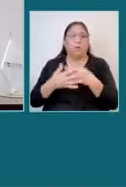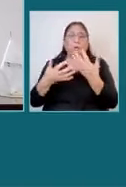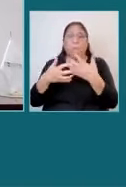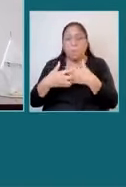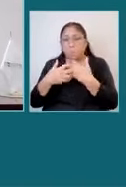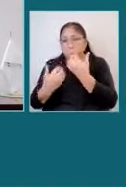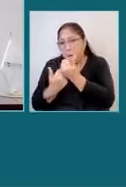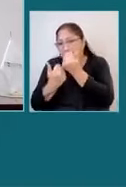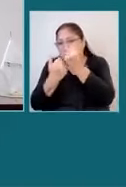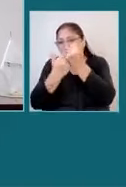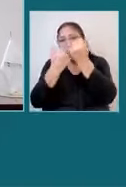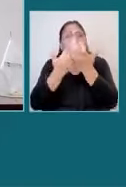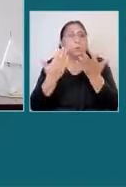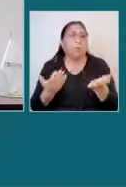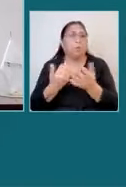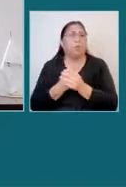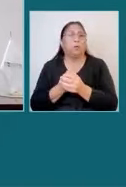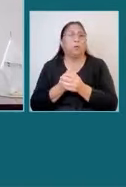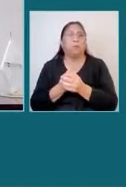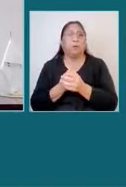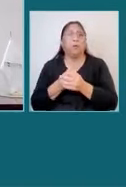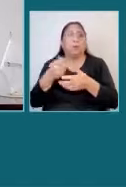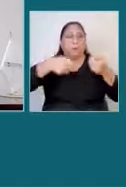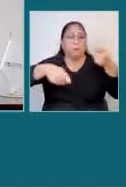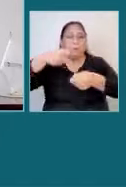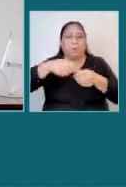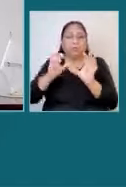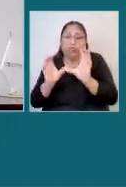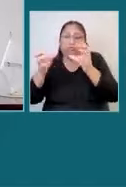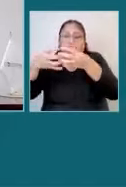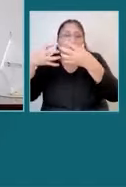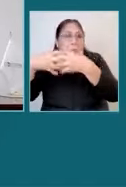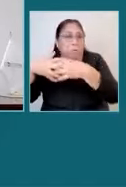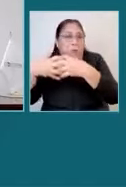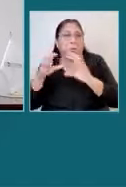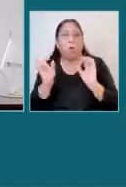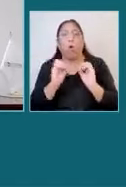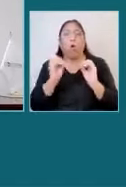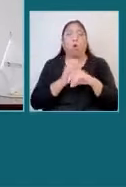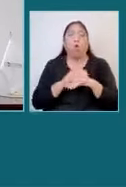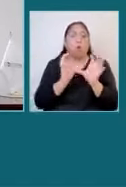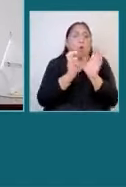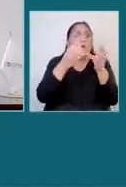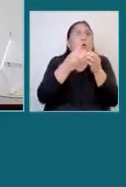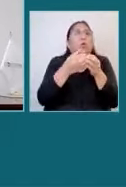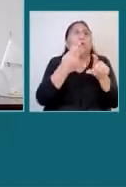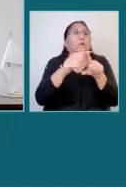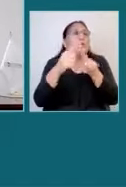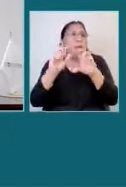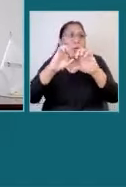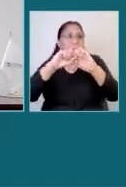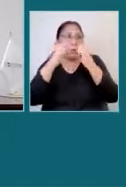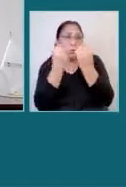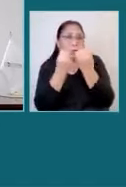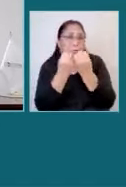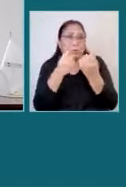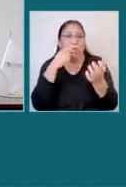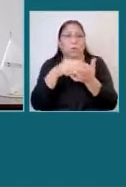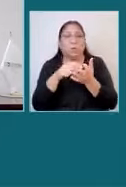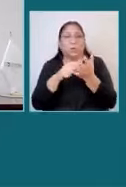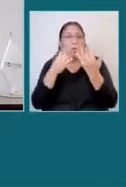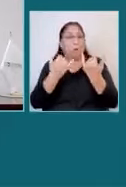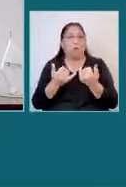financiamiento, ya sea de inversionistas corporativos, ya sea de agencias multilaterales, ¿no? Que están